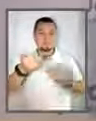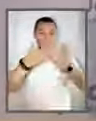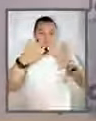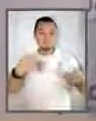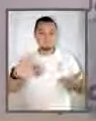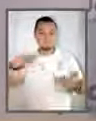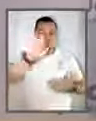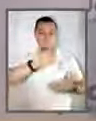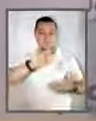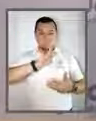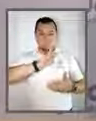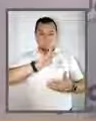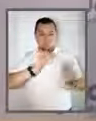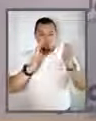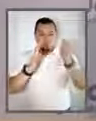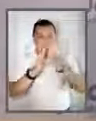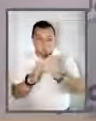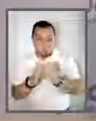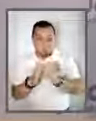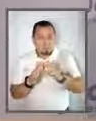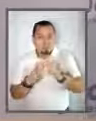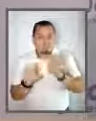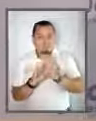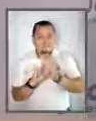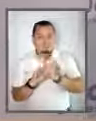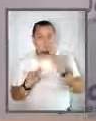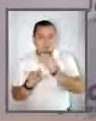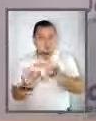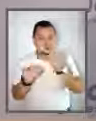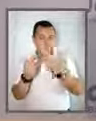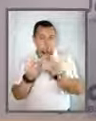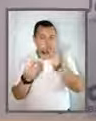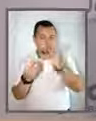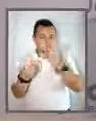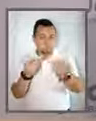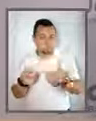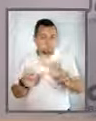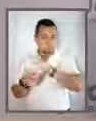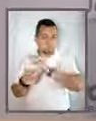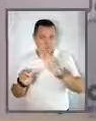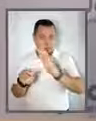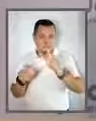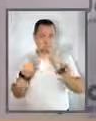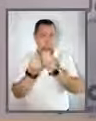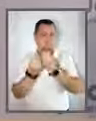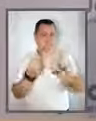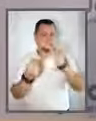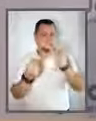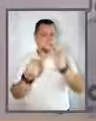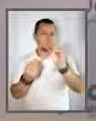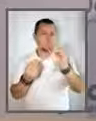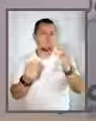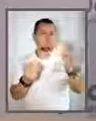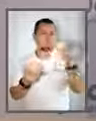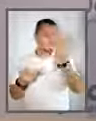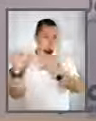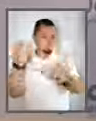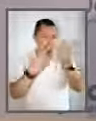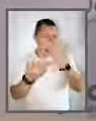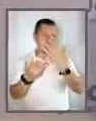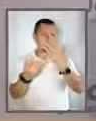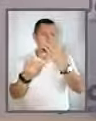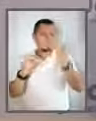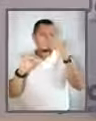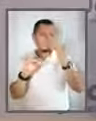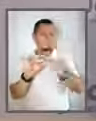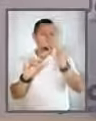del tema de las pruebas rápidas, me parece que ha habido también una situación de información un poco no tan